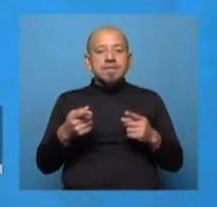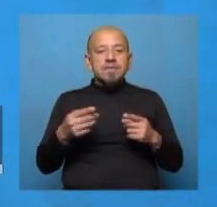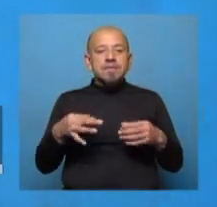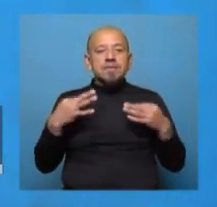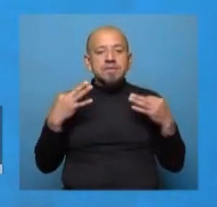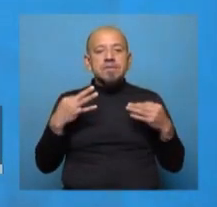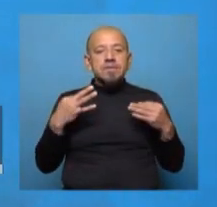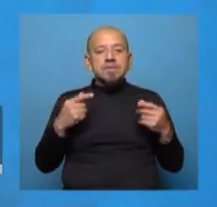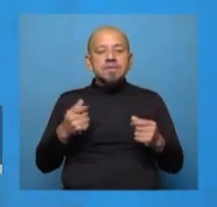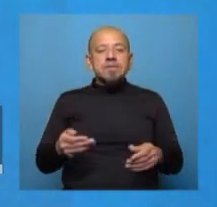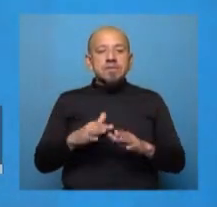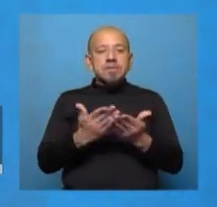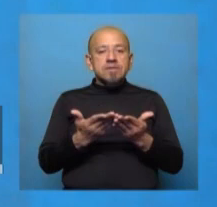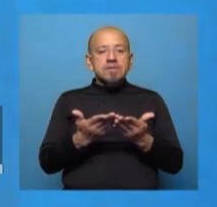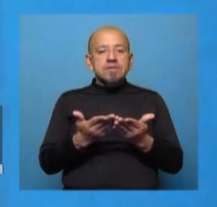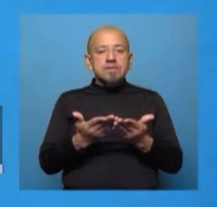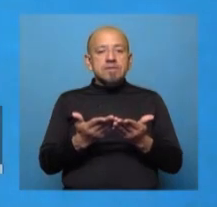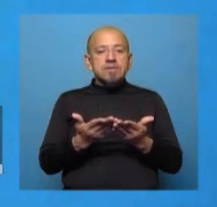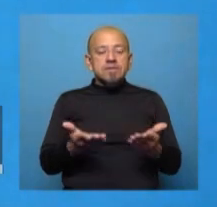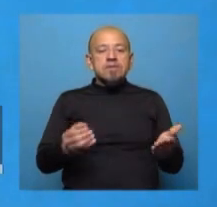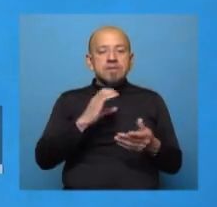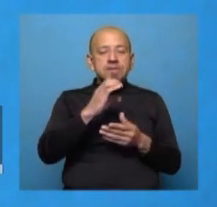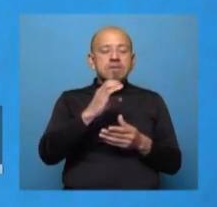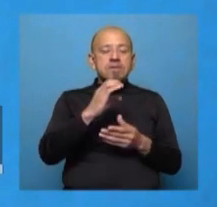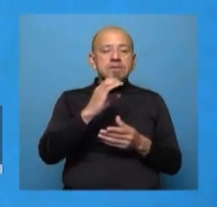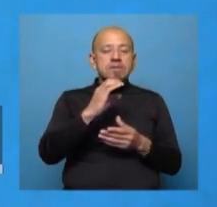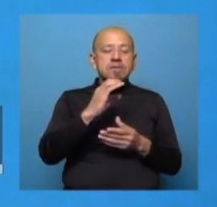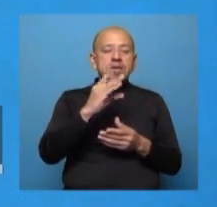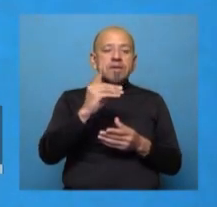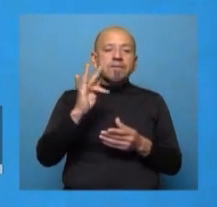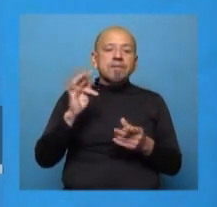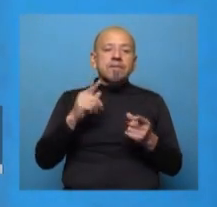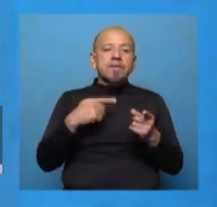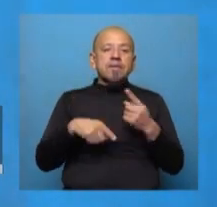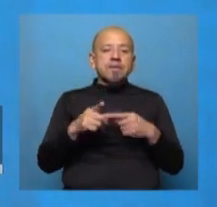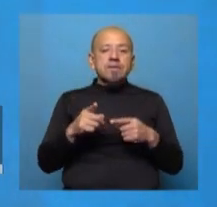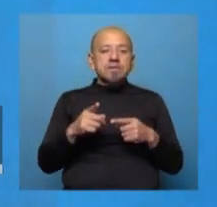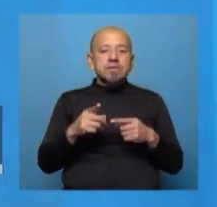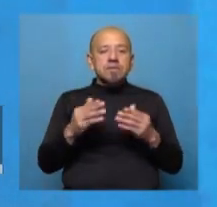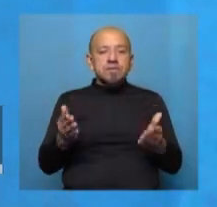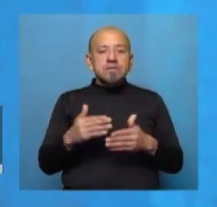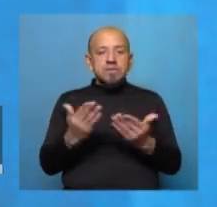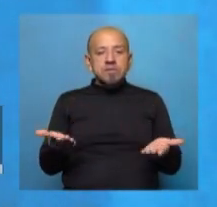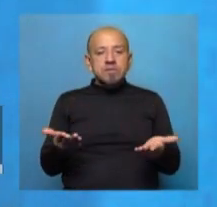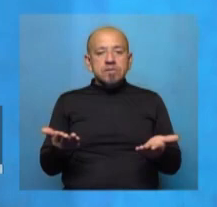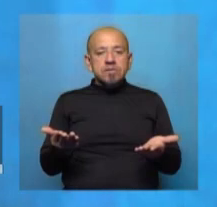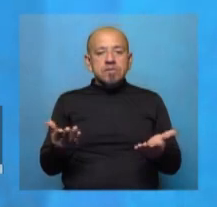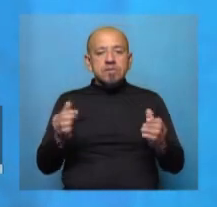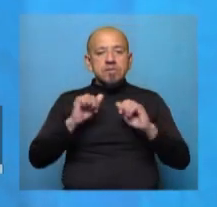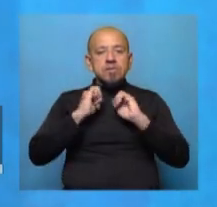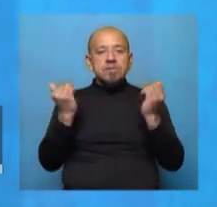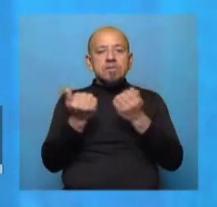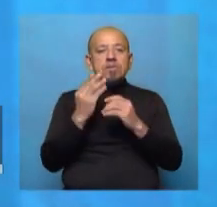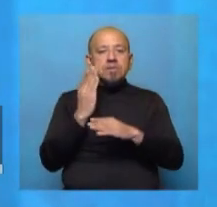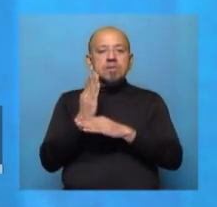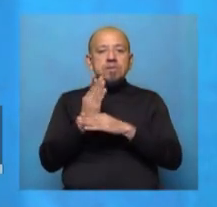le entrega el libro de fotografías del centro de fotografía de Montevideo y cuando le muestra la foto del Estadio Centenario